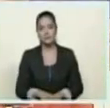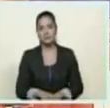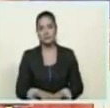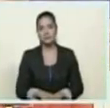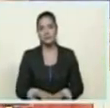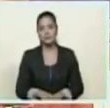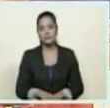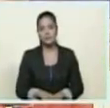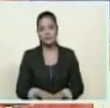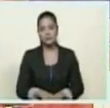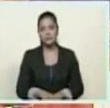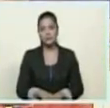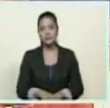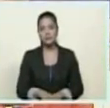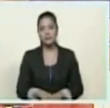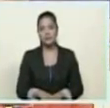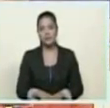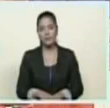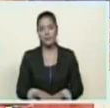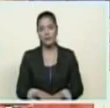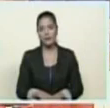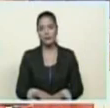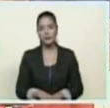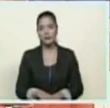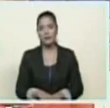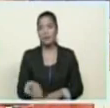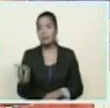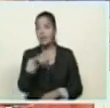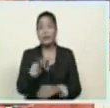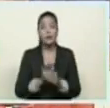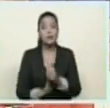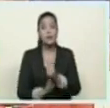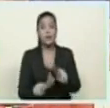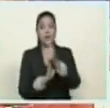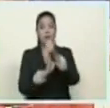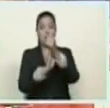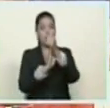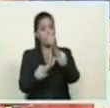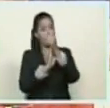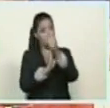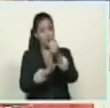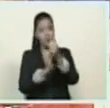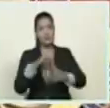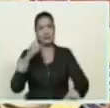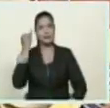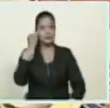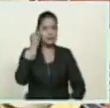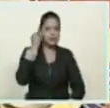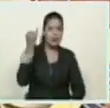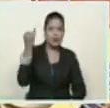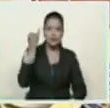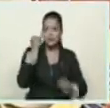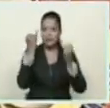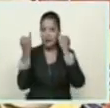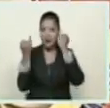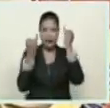el peso del liderazgo del pensamiento